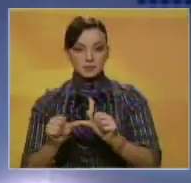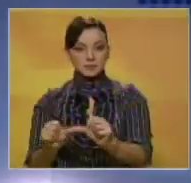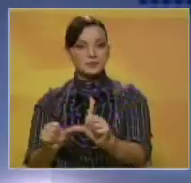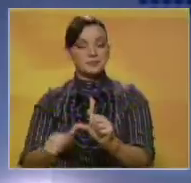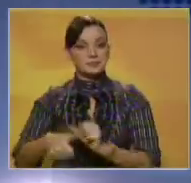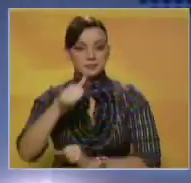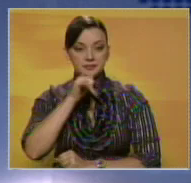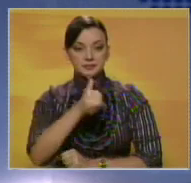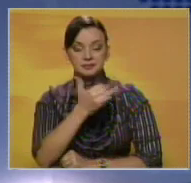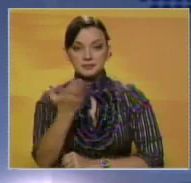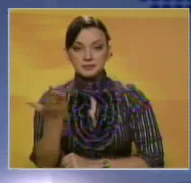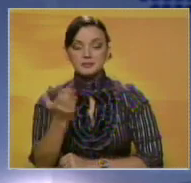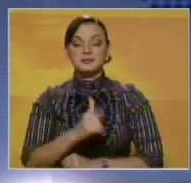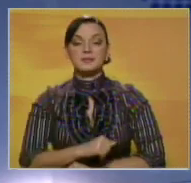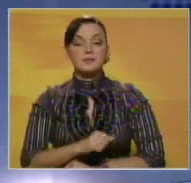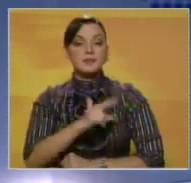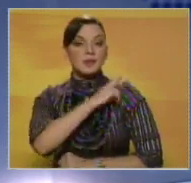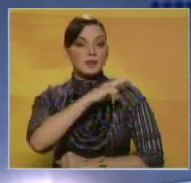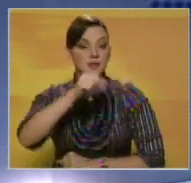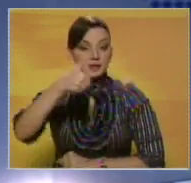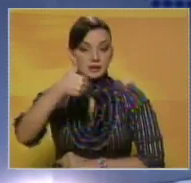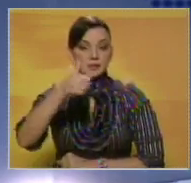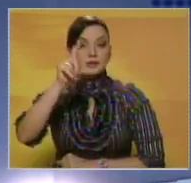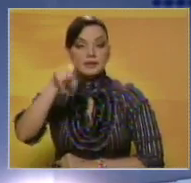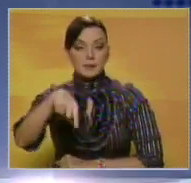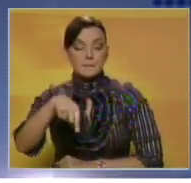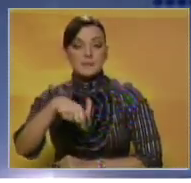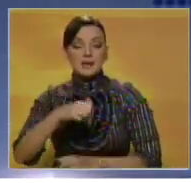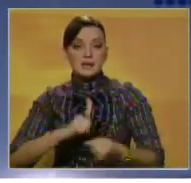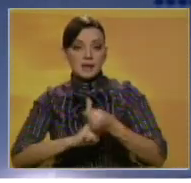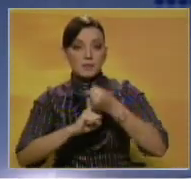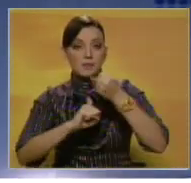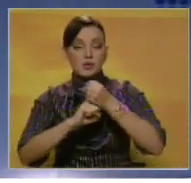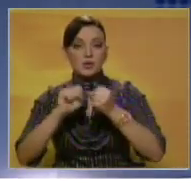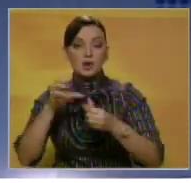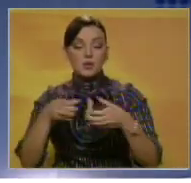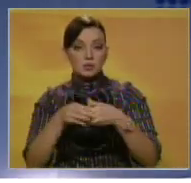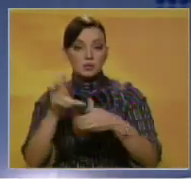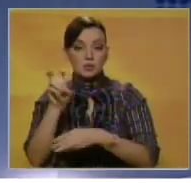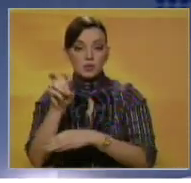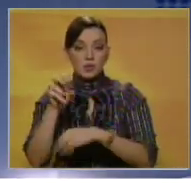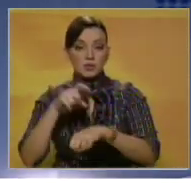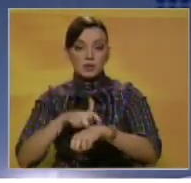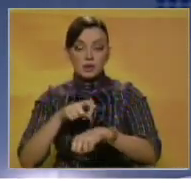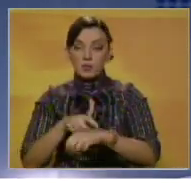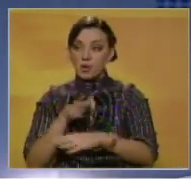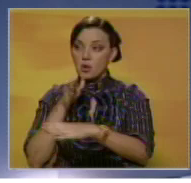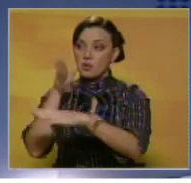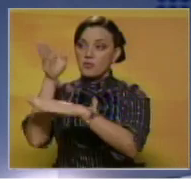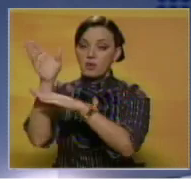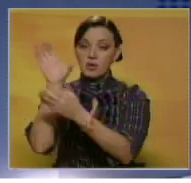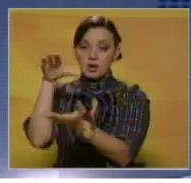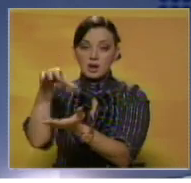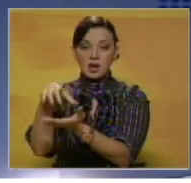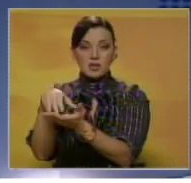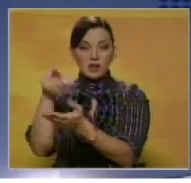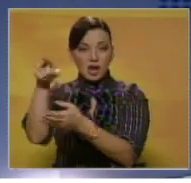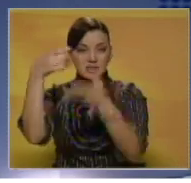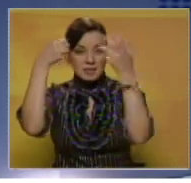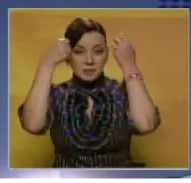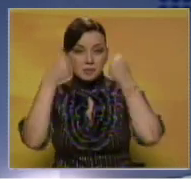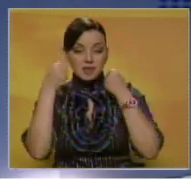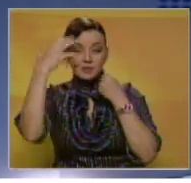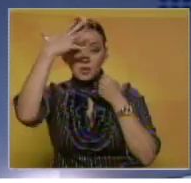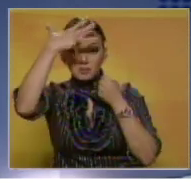Continuamos con más información. Directiva y militantes de Un Nuevo Tiempo acudieron al helicoide donde está recluido Manuel Rosales para apoyar